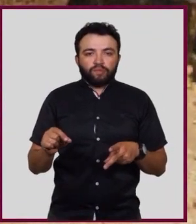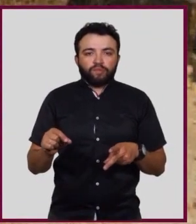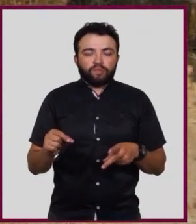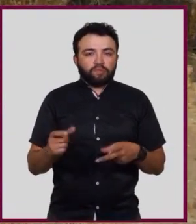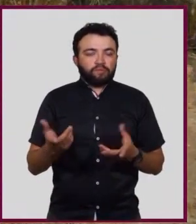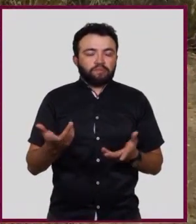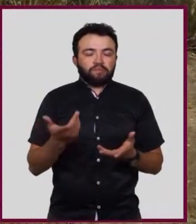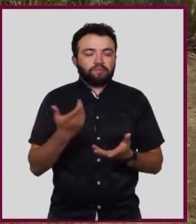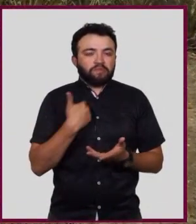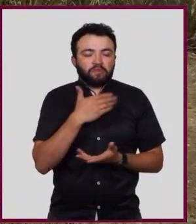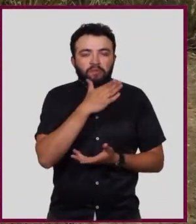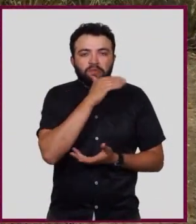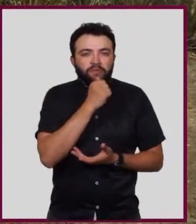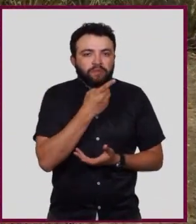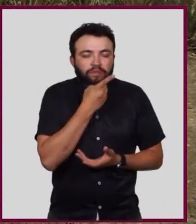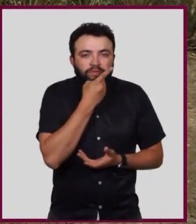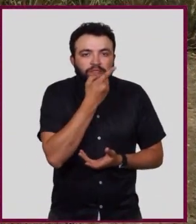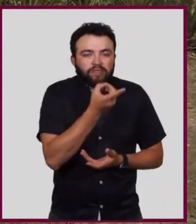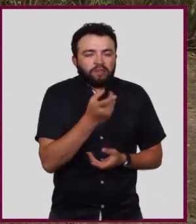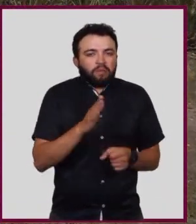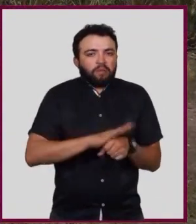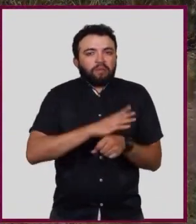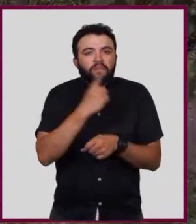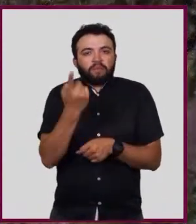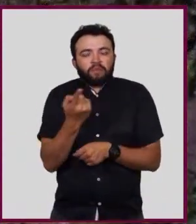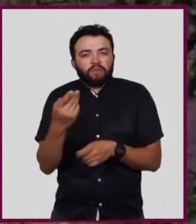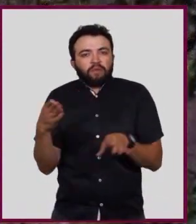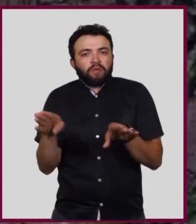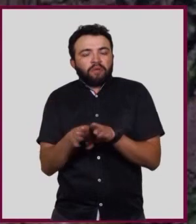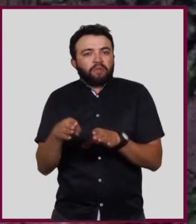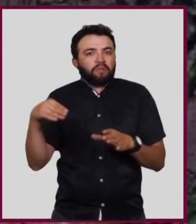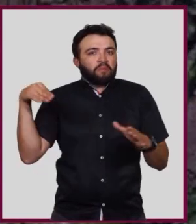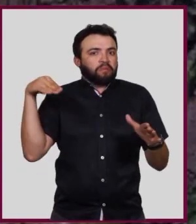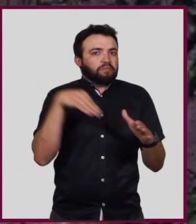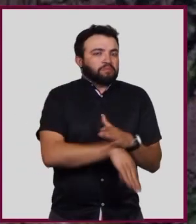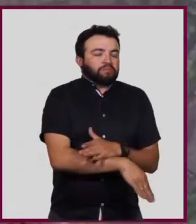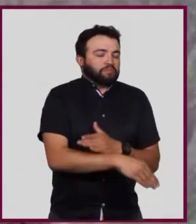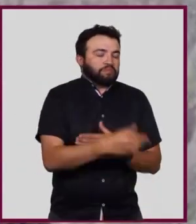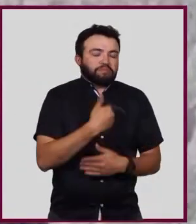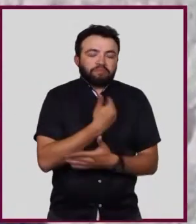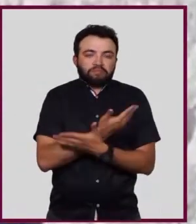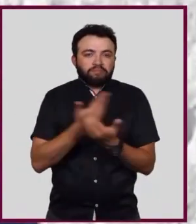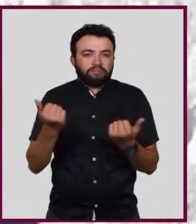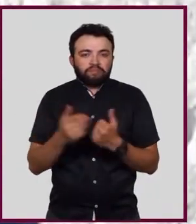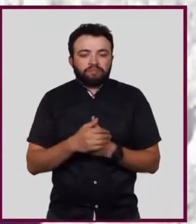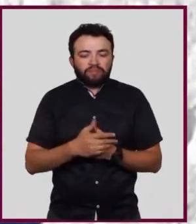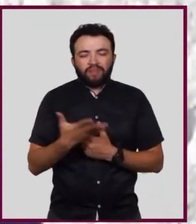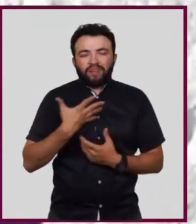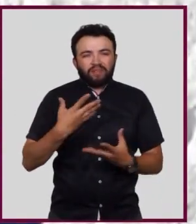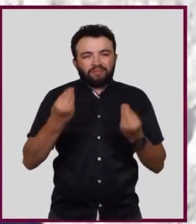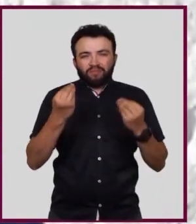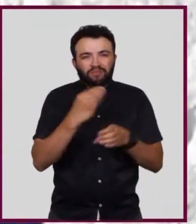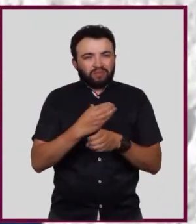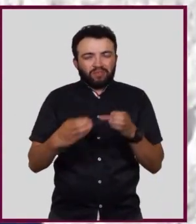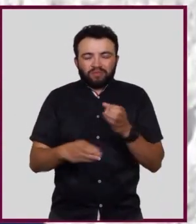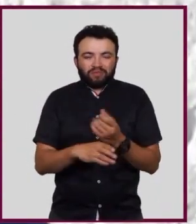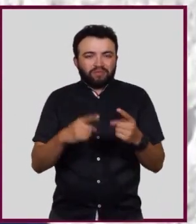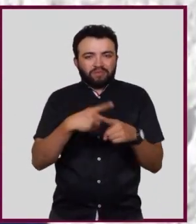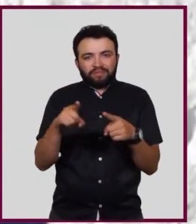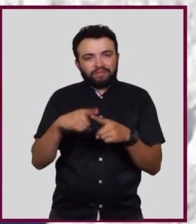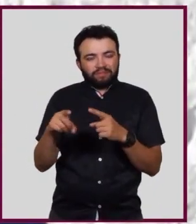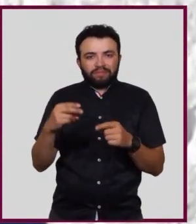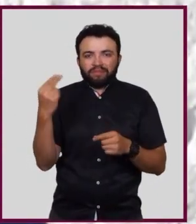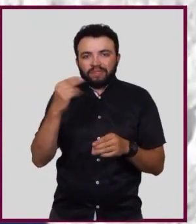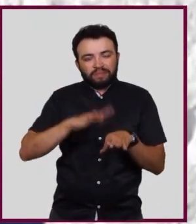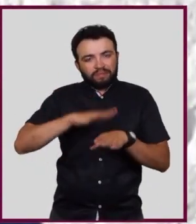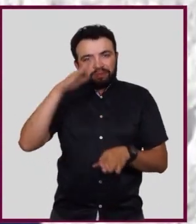no podría decirte cómo y por qué decayó. Muchas cosas. Sí,